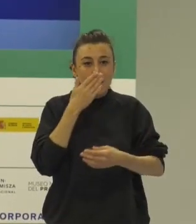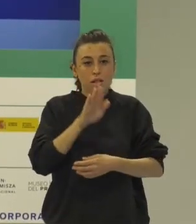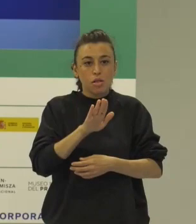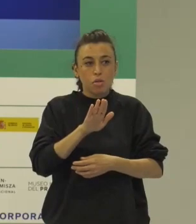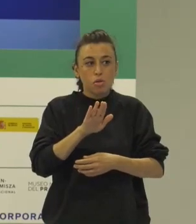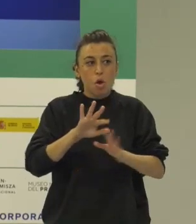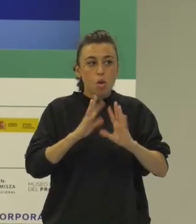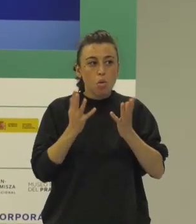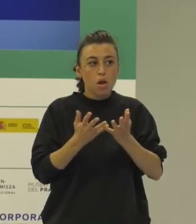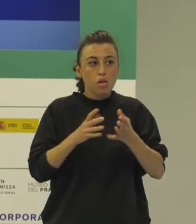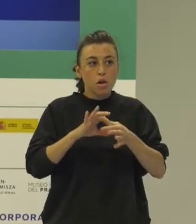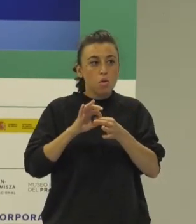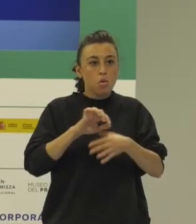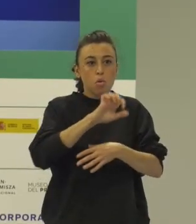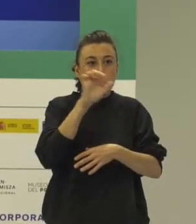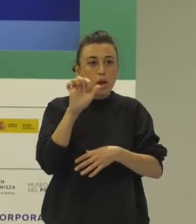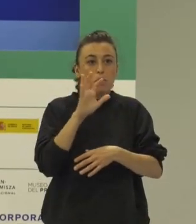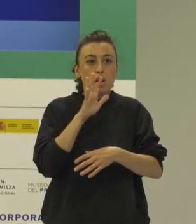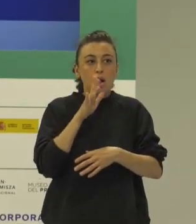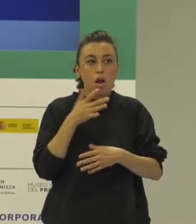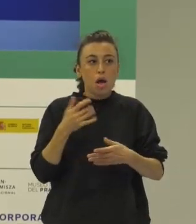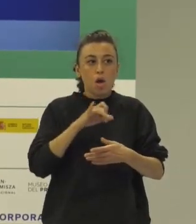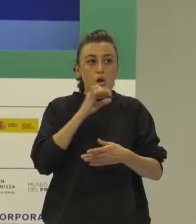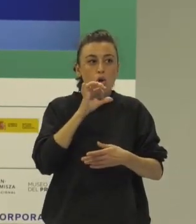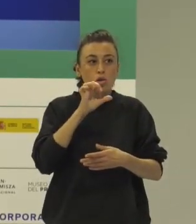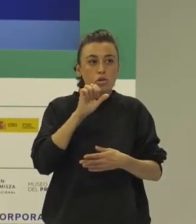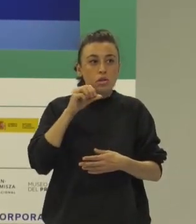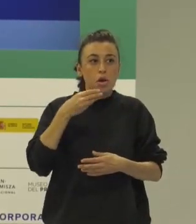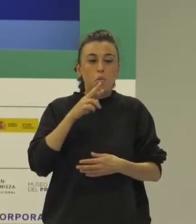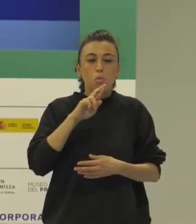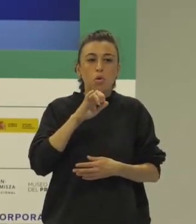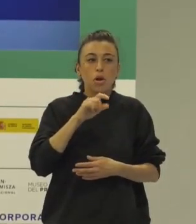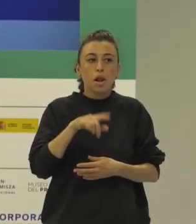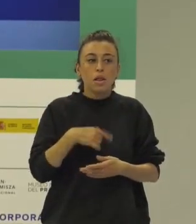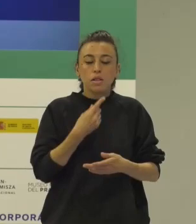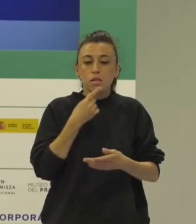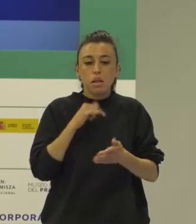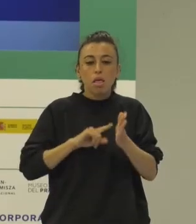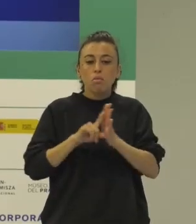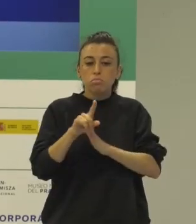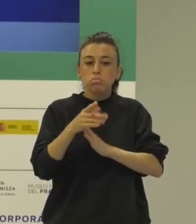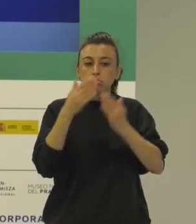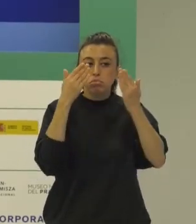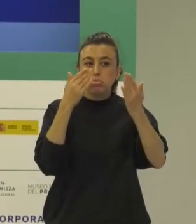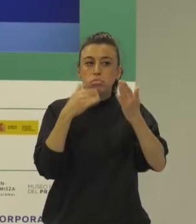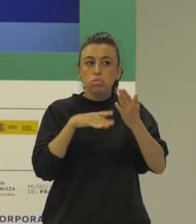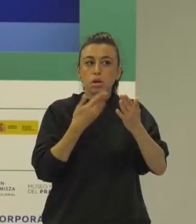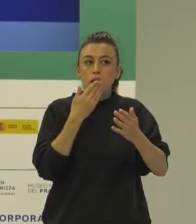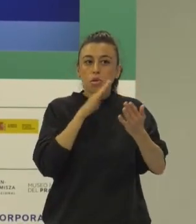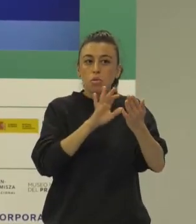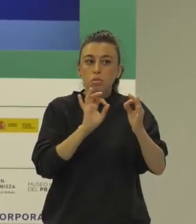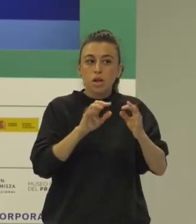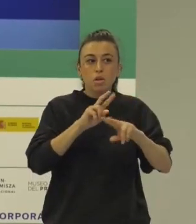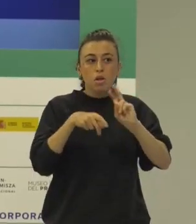Acaba de pasar por Cuba Josep Borrell. Ha hablado de ciertos avances, ciertas actitudes, un hilo común, de cierta reforma, pero no sé si es